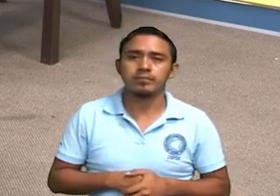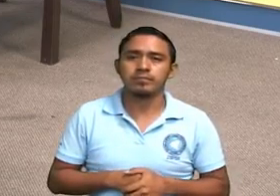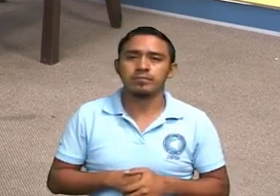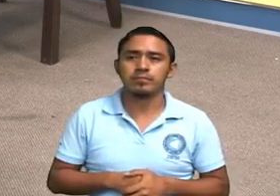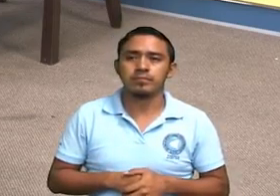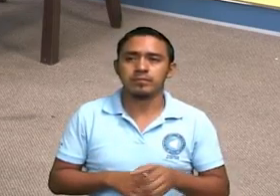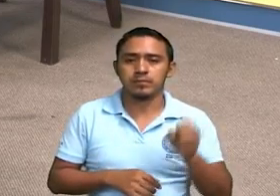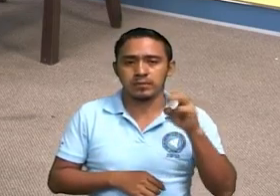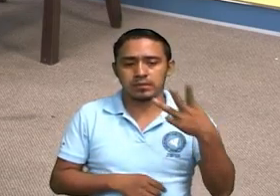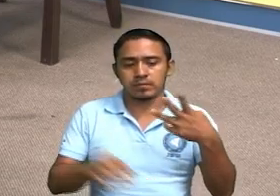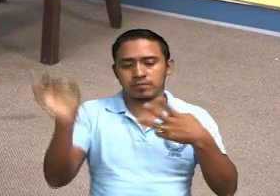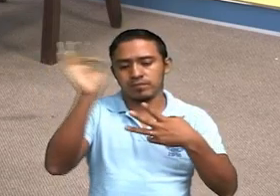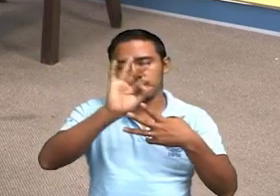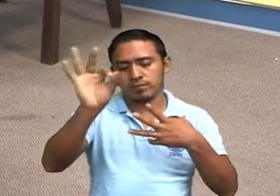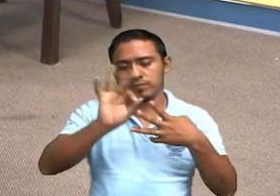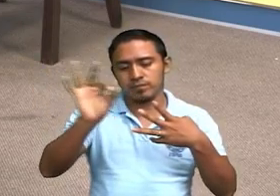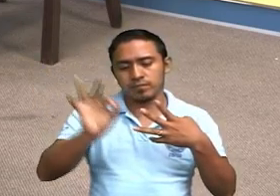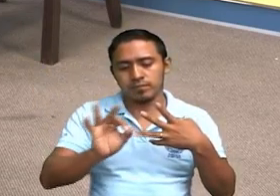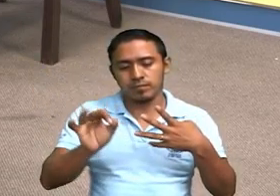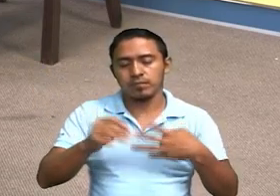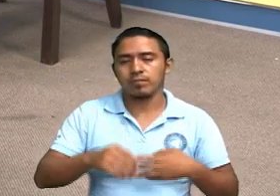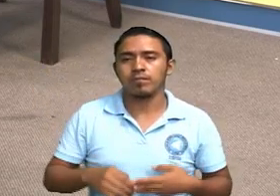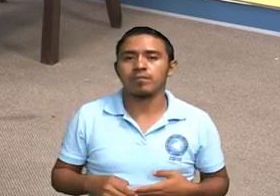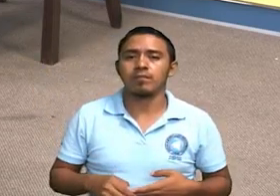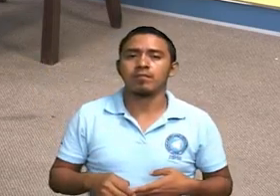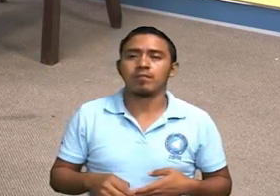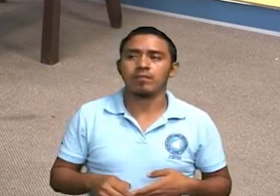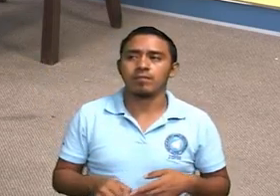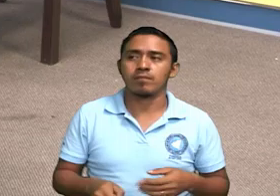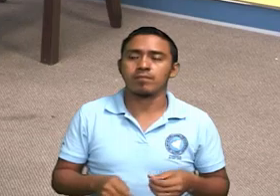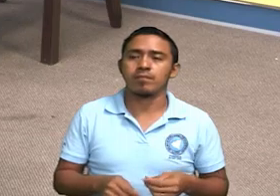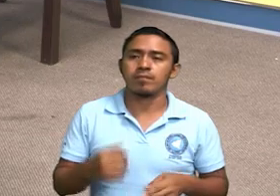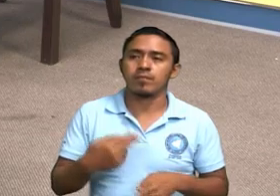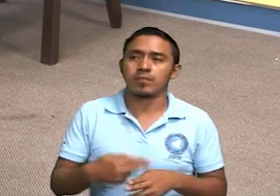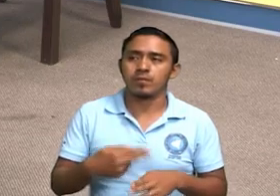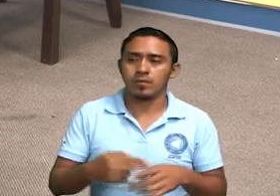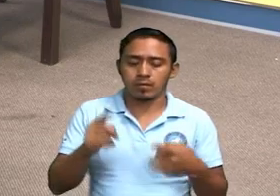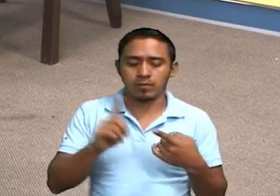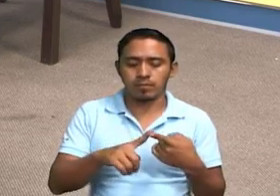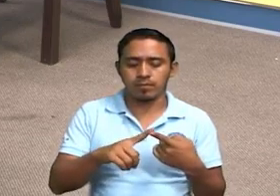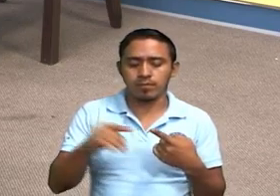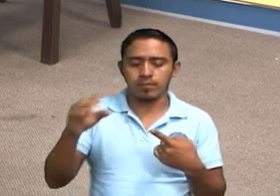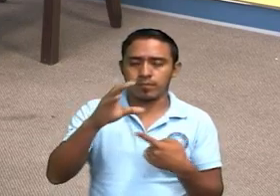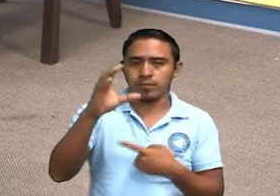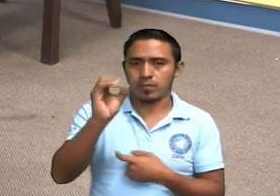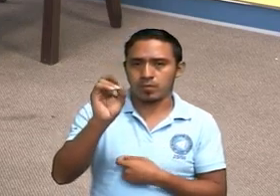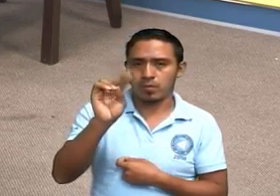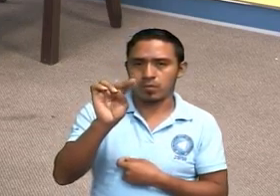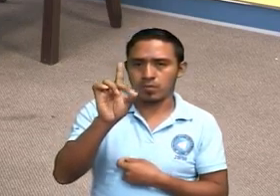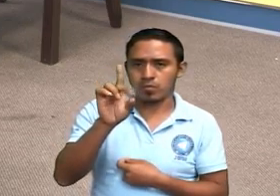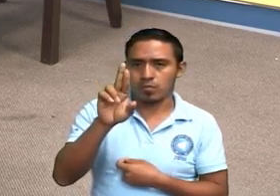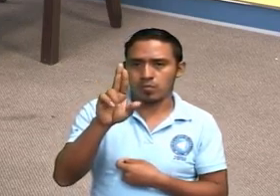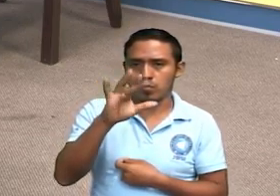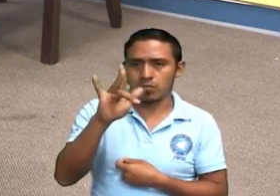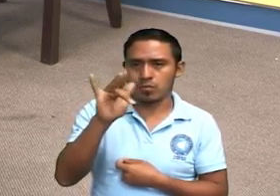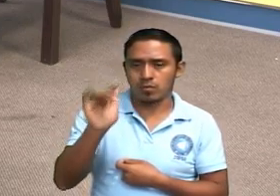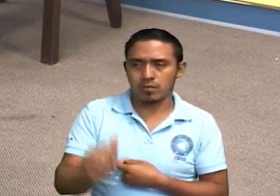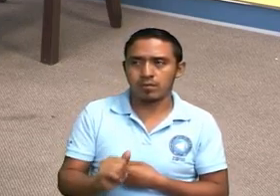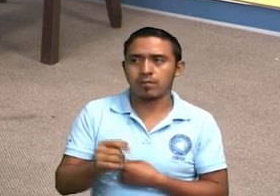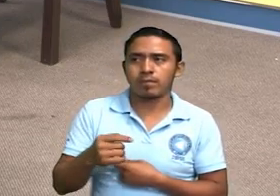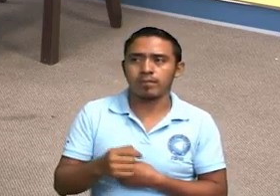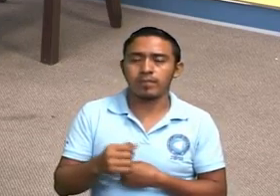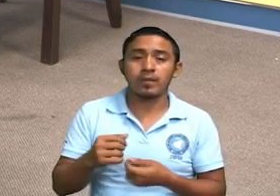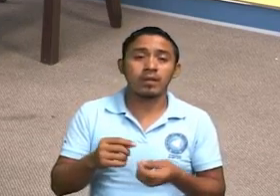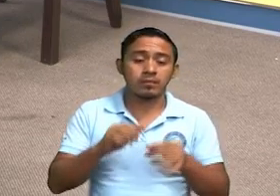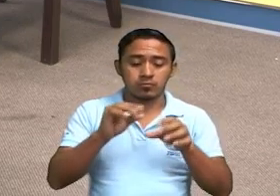de tres maneras. Una puede ser que nosotros le llamamos conductiva. Por ejemplo, si el niño tiene un tapón